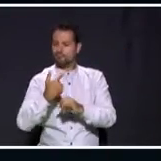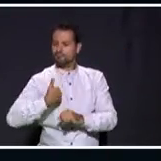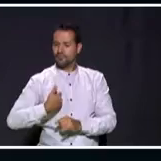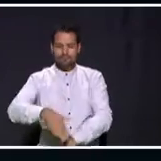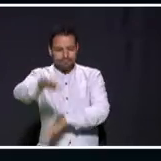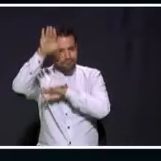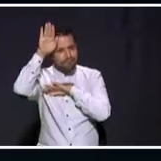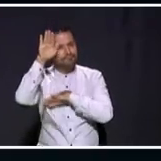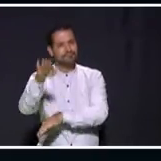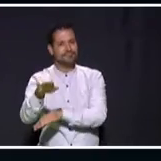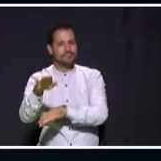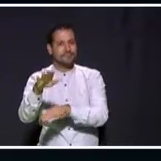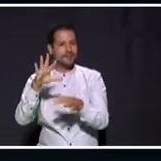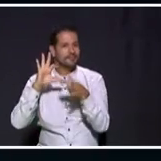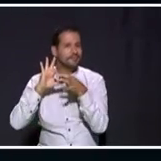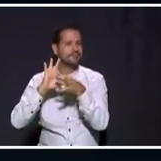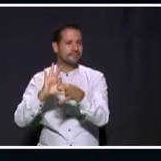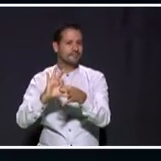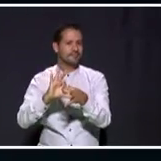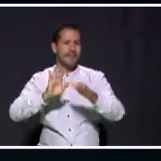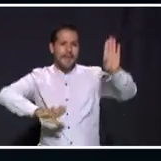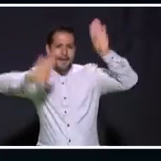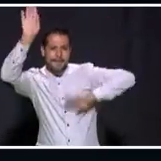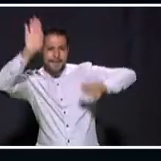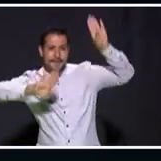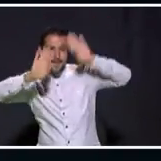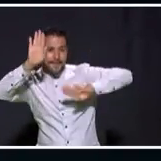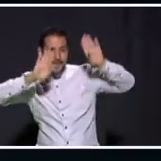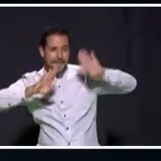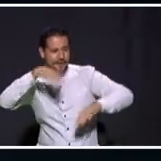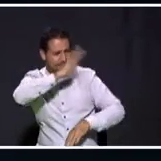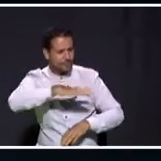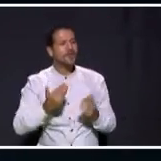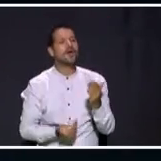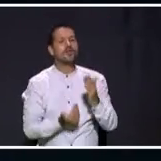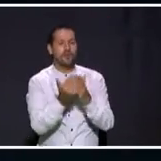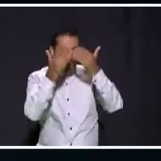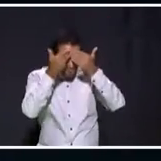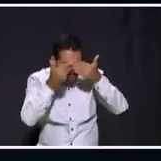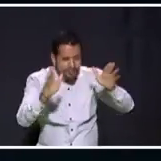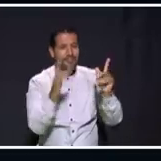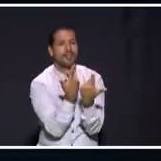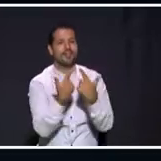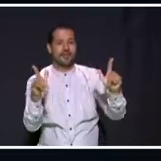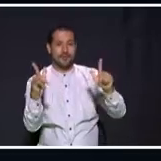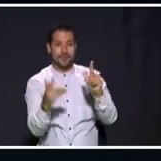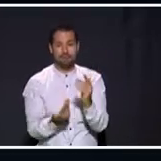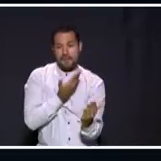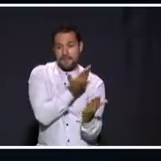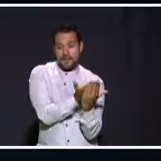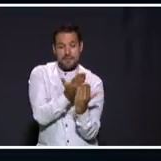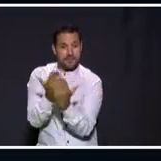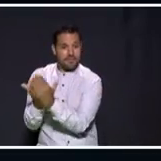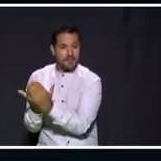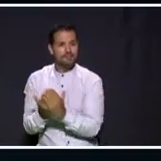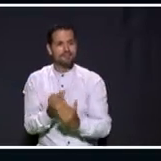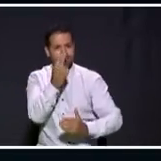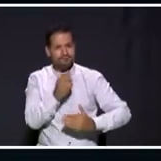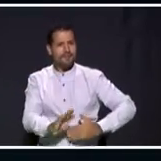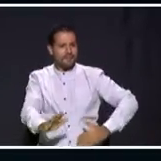coalición por antioquia de la política alternativa y las nuevas ciudadanías libres apostamos a un nuevo pacto social en antioquia